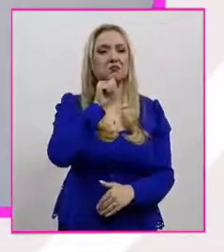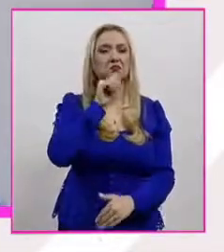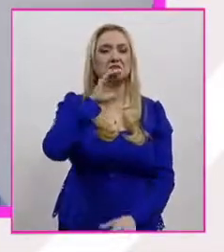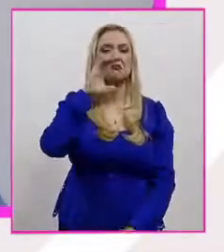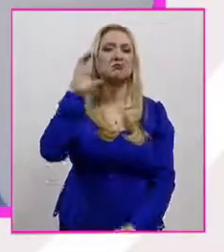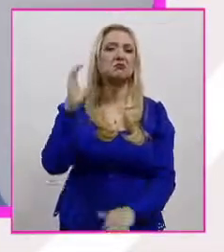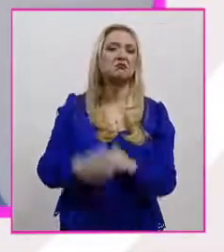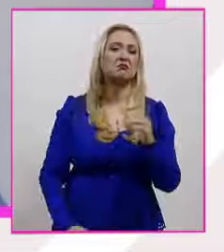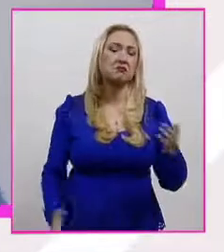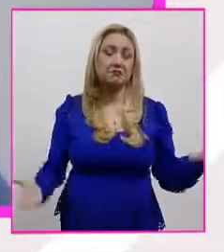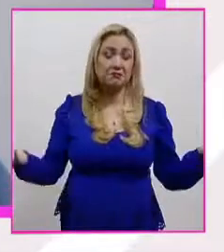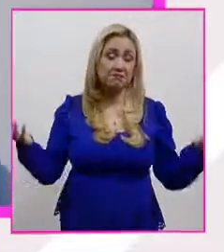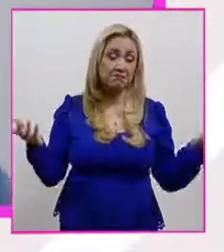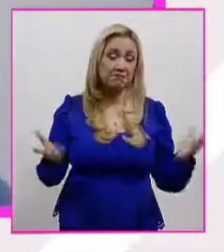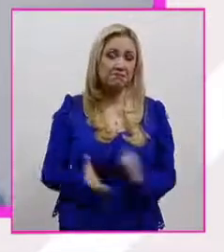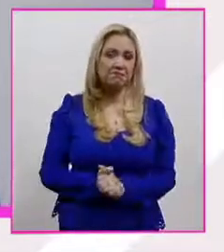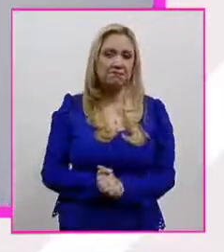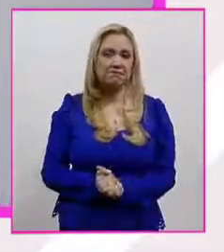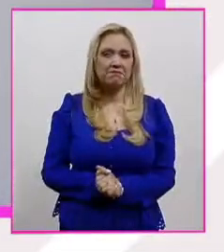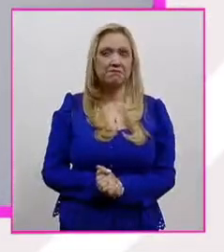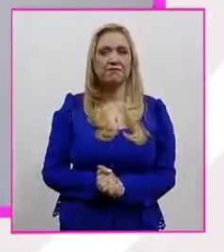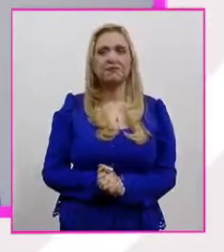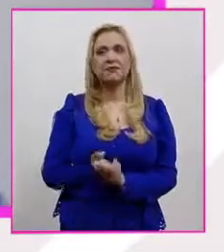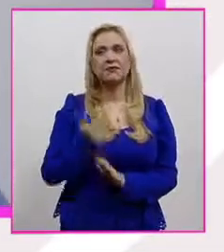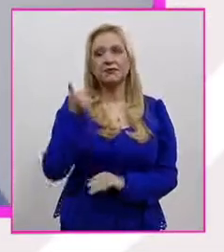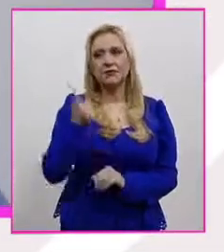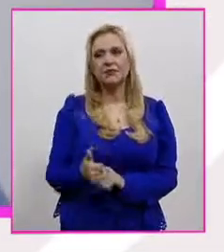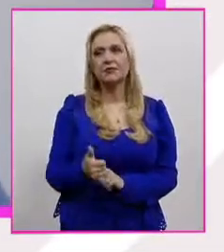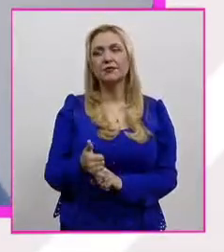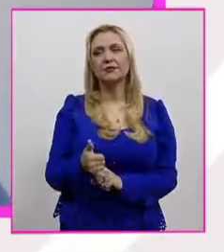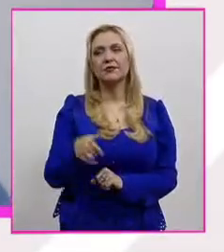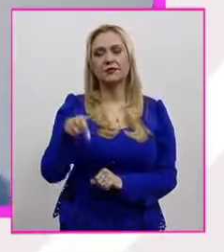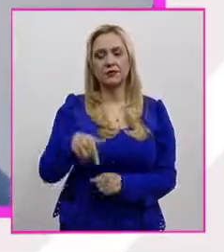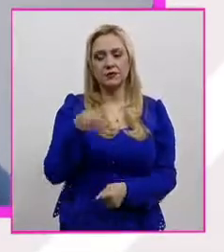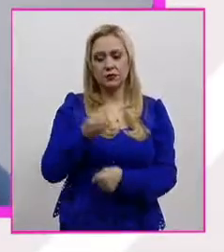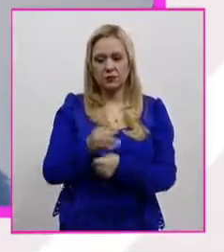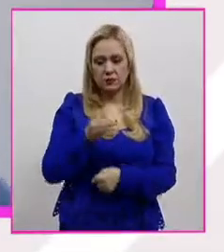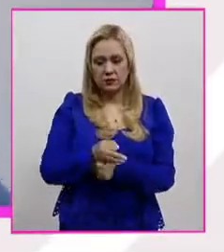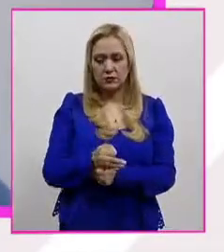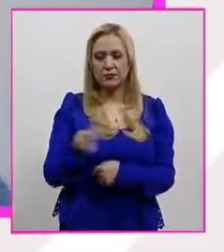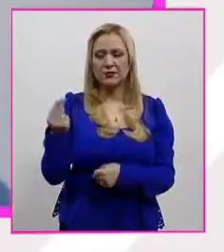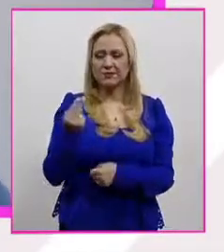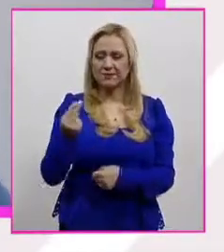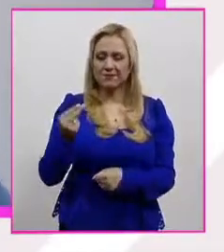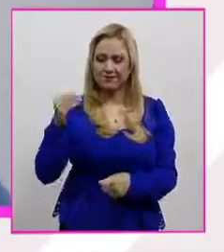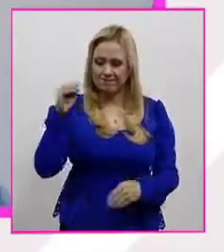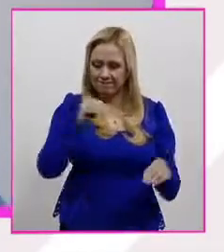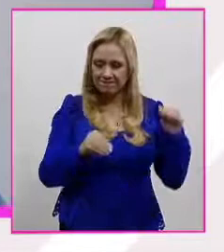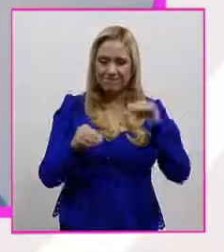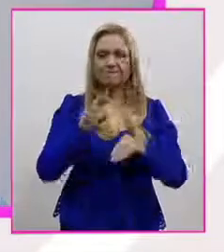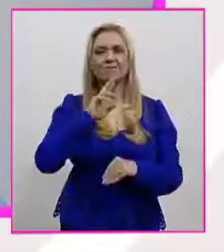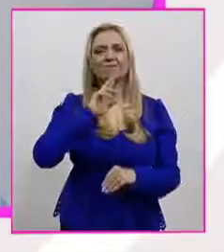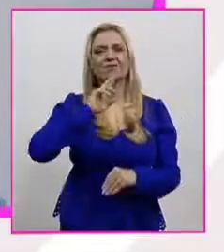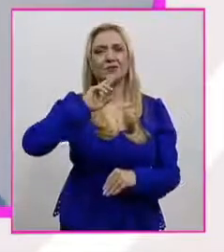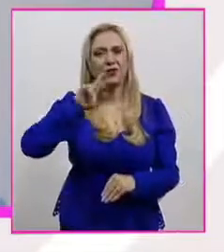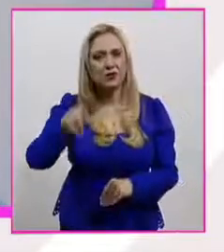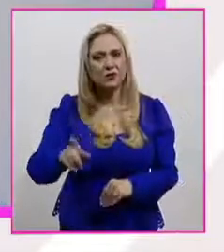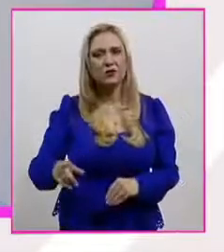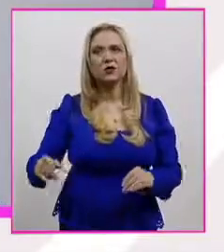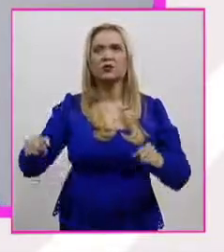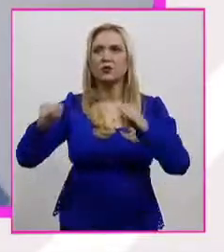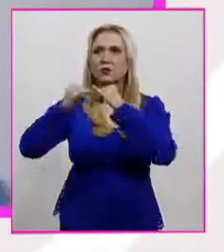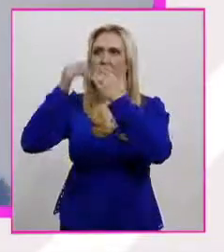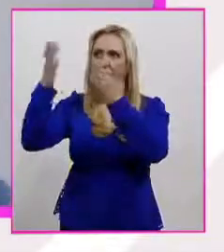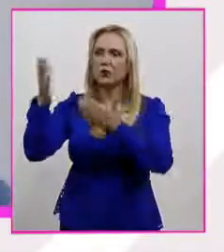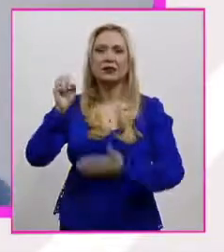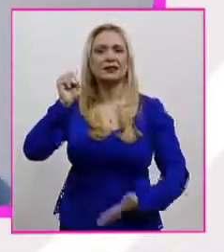de mostrarse, ¿no? Mirar a la educación en este momento y tratar de construir mejores opciones que atiendan a cuestiones